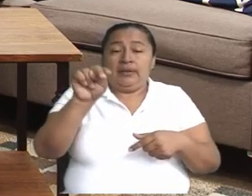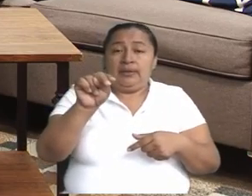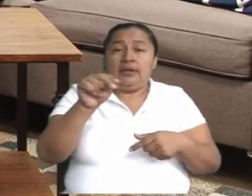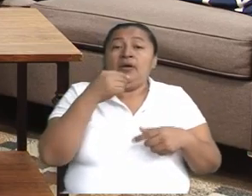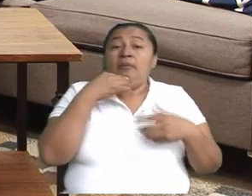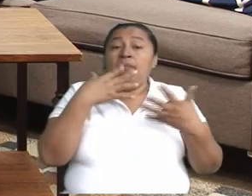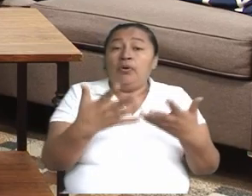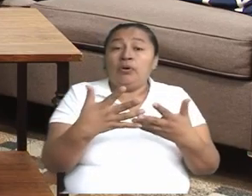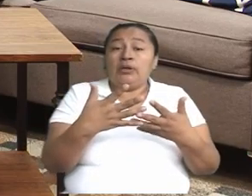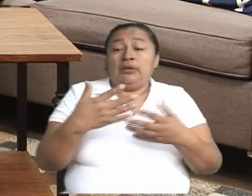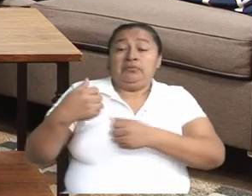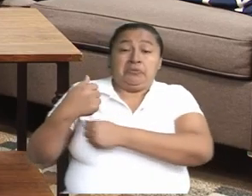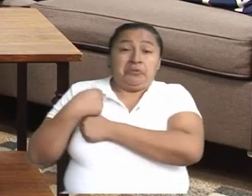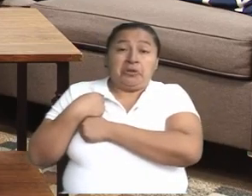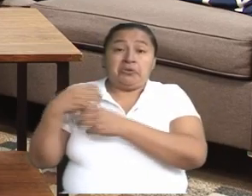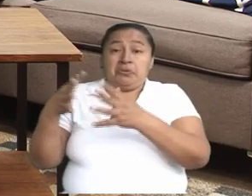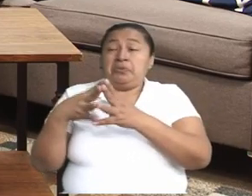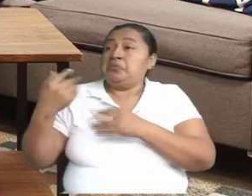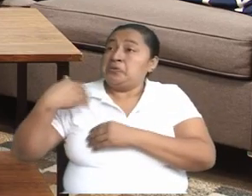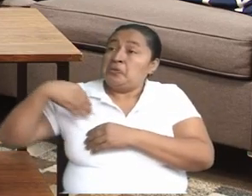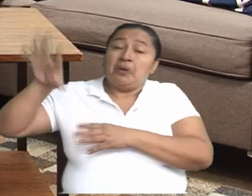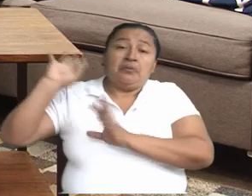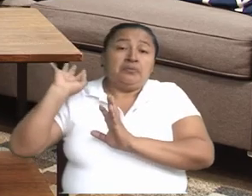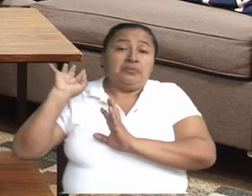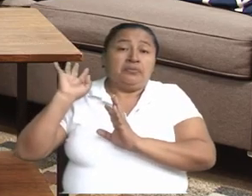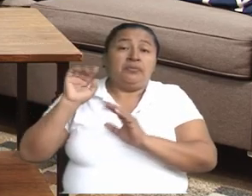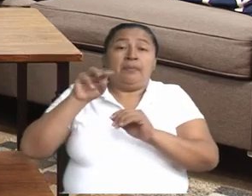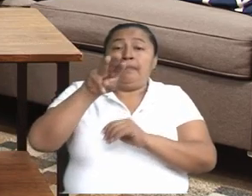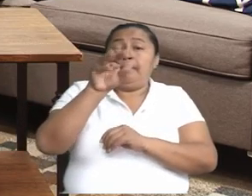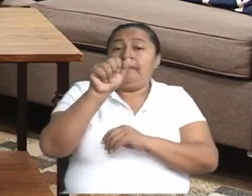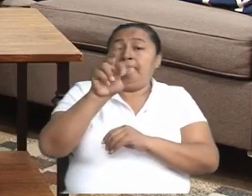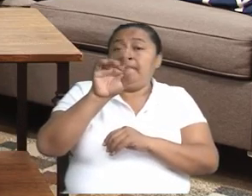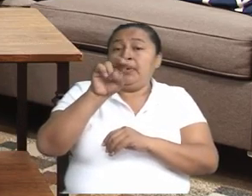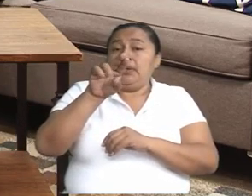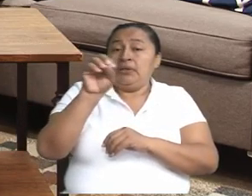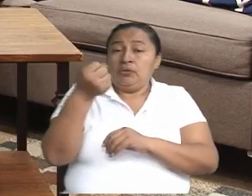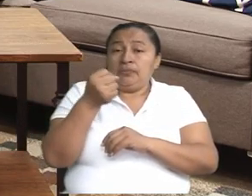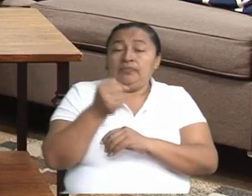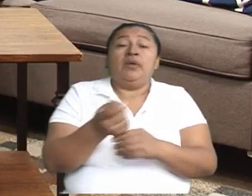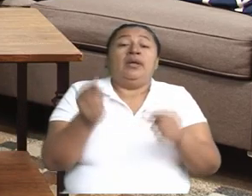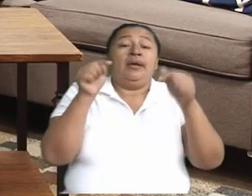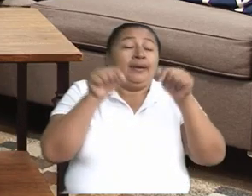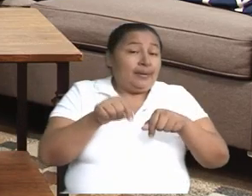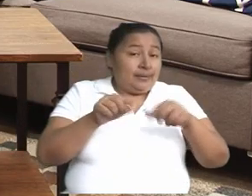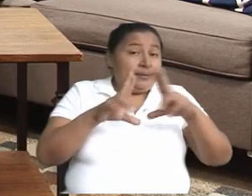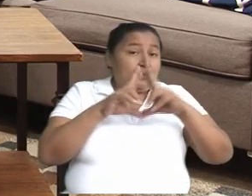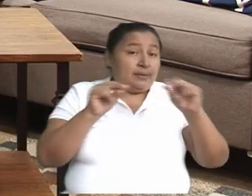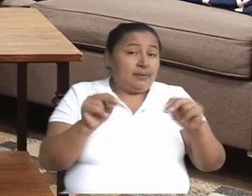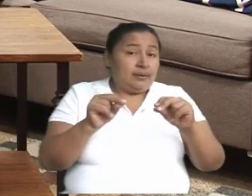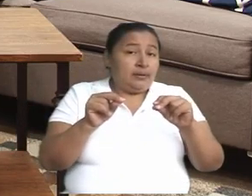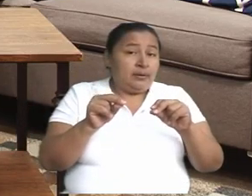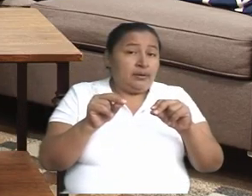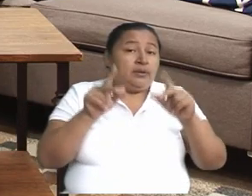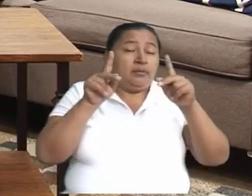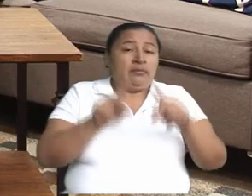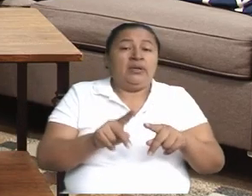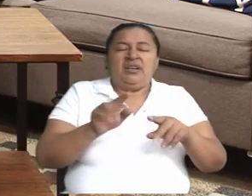okay. Los marinos se habían ido. En un país en que la gente estaba cansada de la